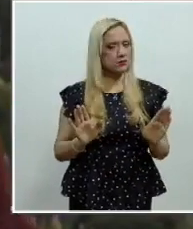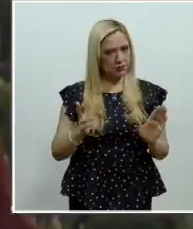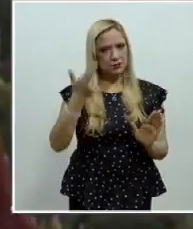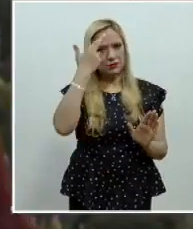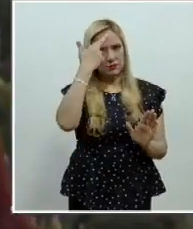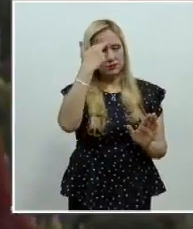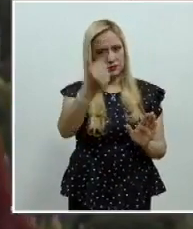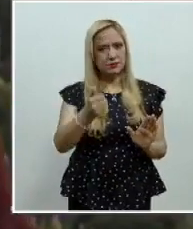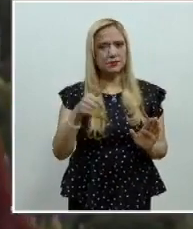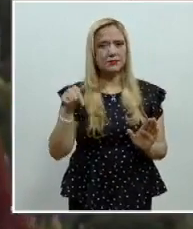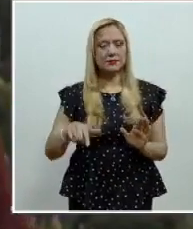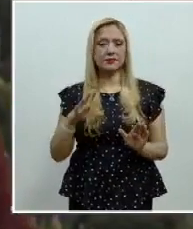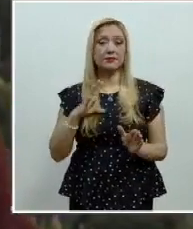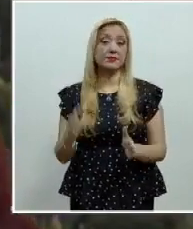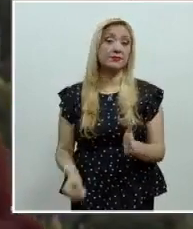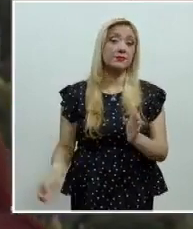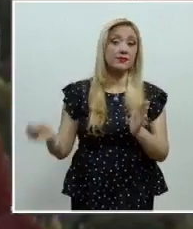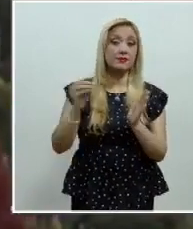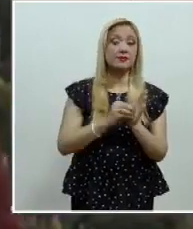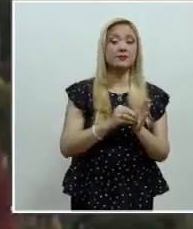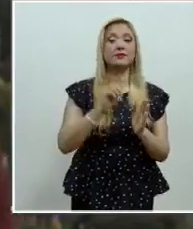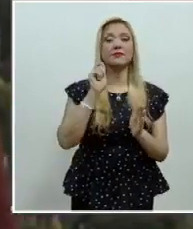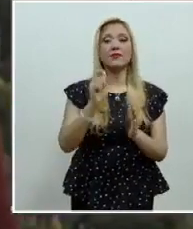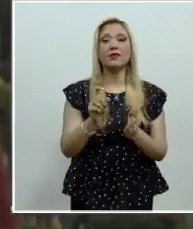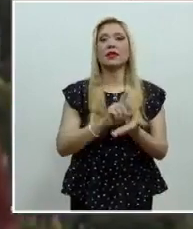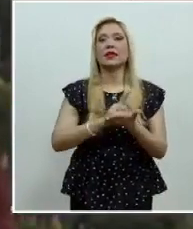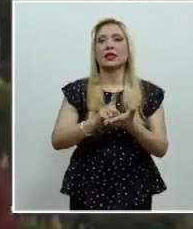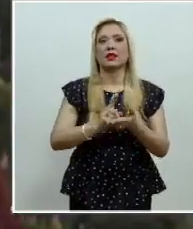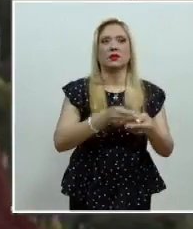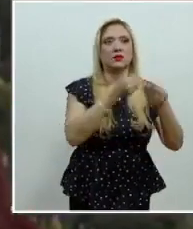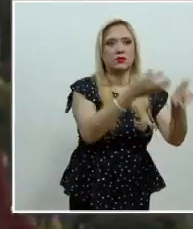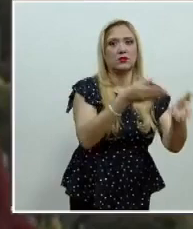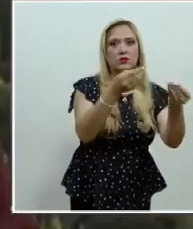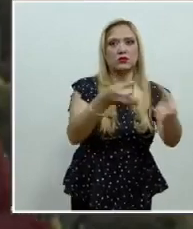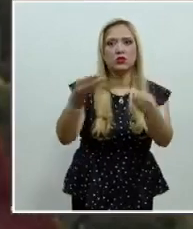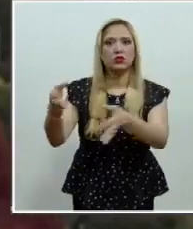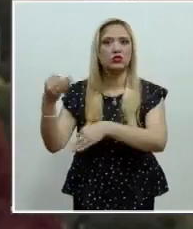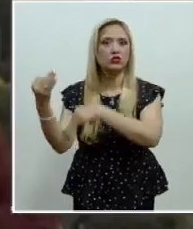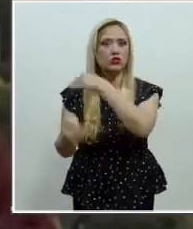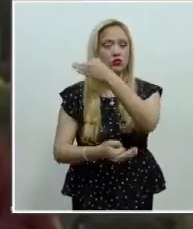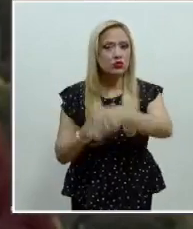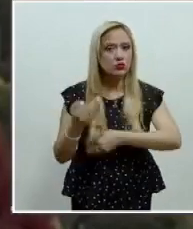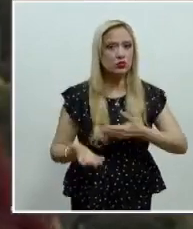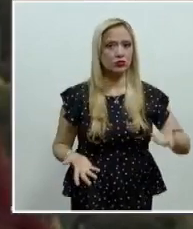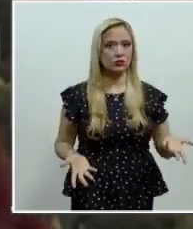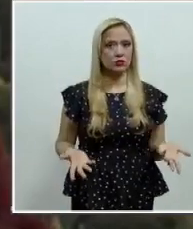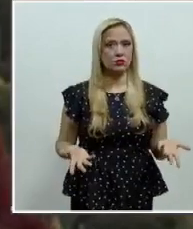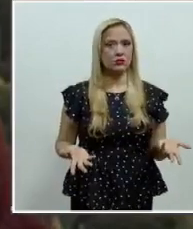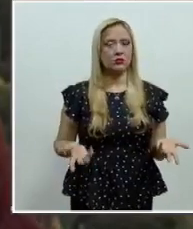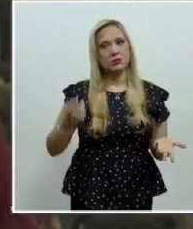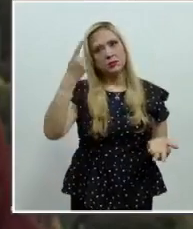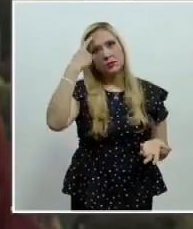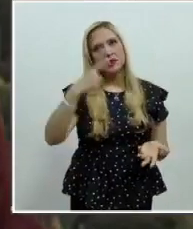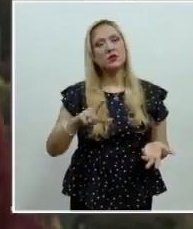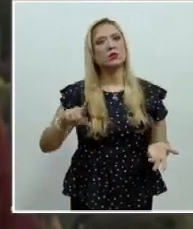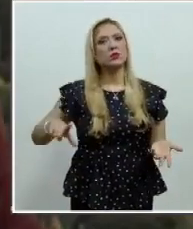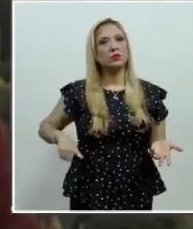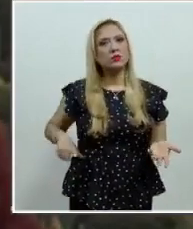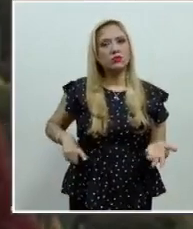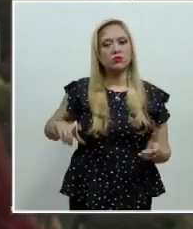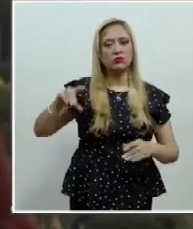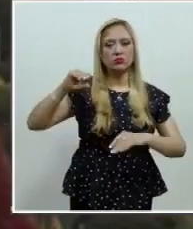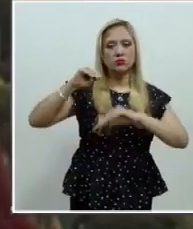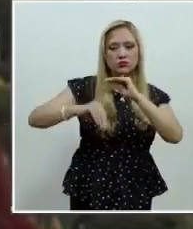herramienta metodológica esta aplicación debe ser transversal, porque se debe emplear para la implementación de políticas públicas, para la